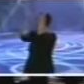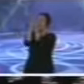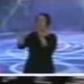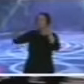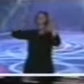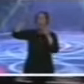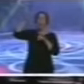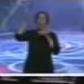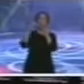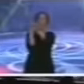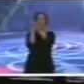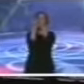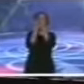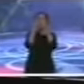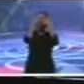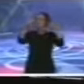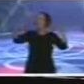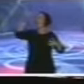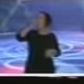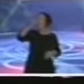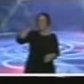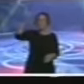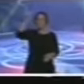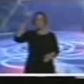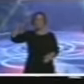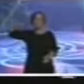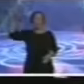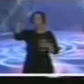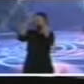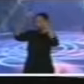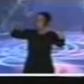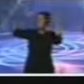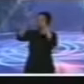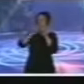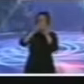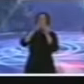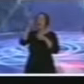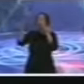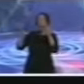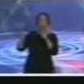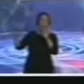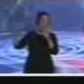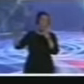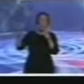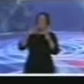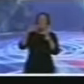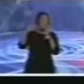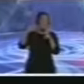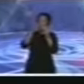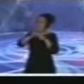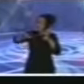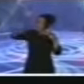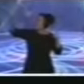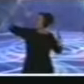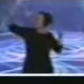canciones se imaginan, en el que vuelan melodías sin palabras, que se te escapa el ego si no tienes alas. Se